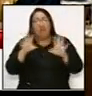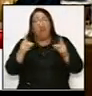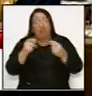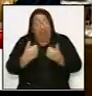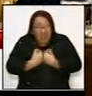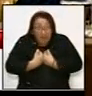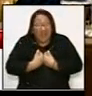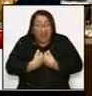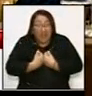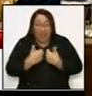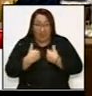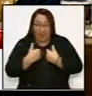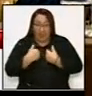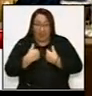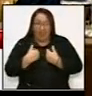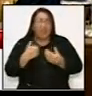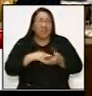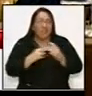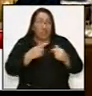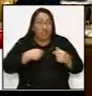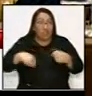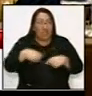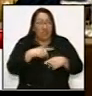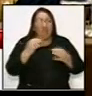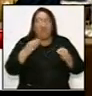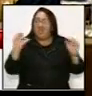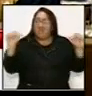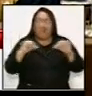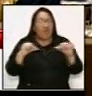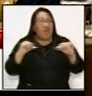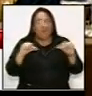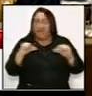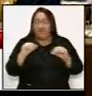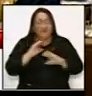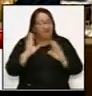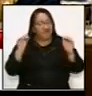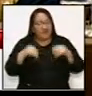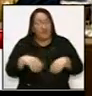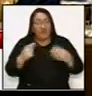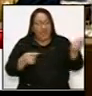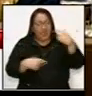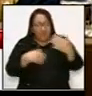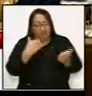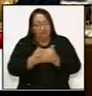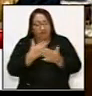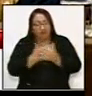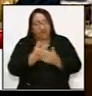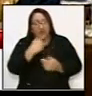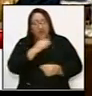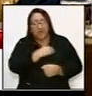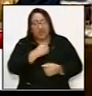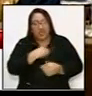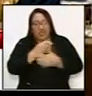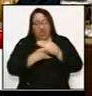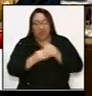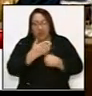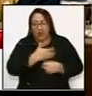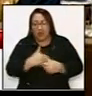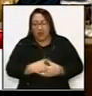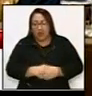Pero operativamente fracasó el tema. Y acá tiene que venir a dar cuentas el ministro del Interior, señor